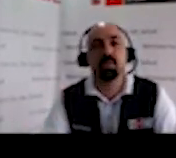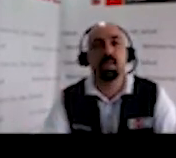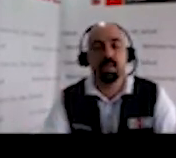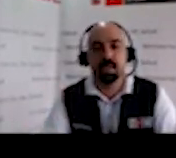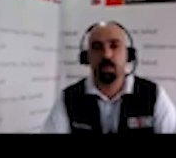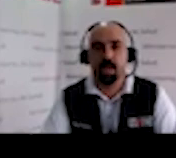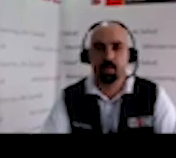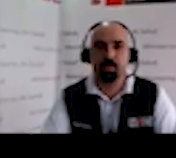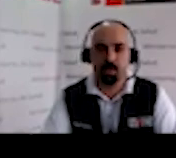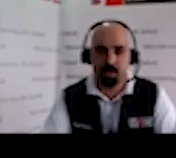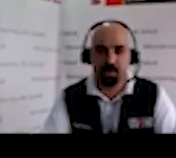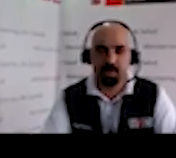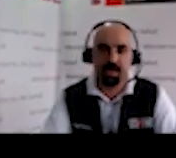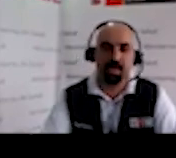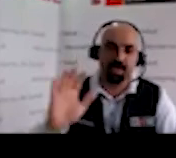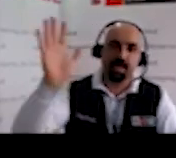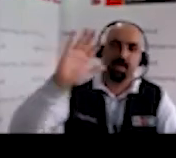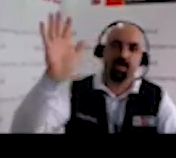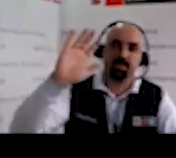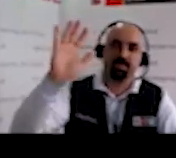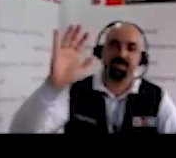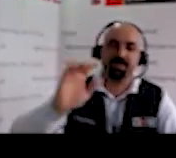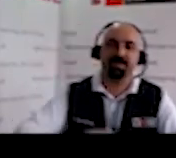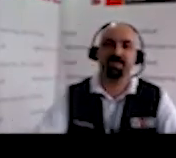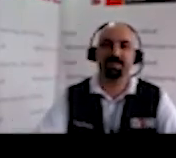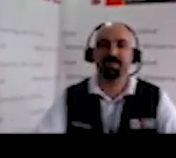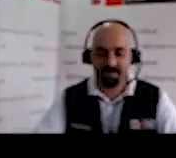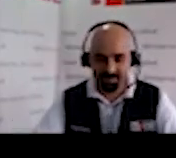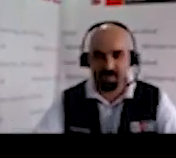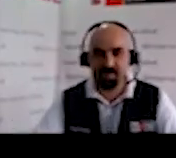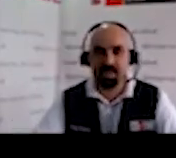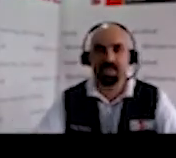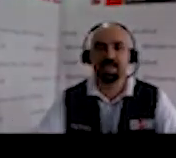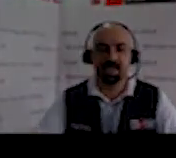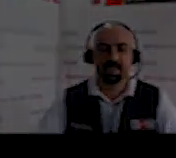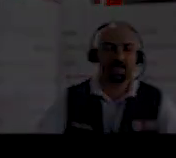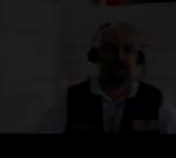de Salud del Niño. Lo esperamos pronto. Muchísimas gracias. Hasta pronto. Ok, hasta luego. Gracias, gracias.